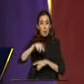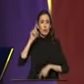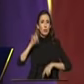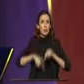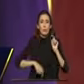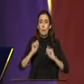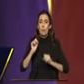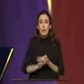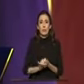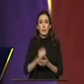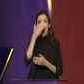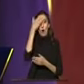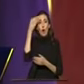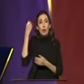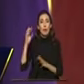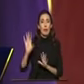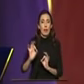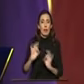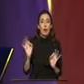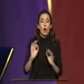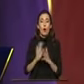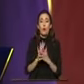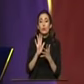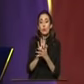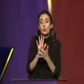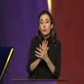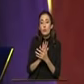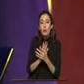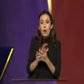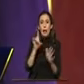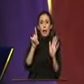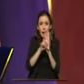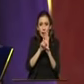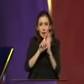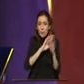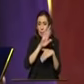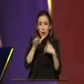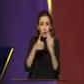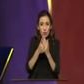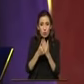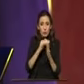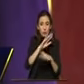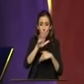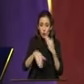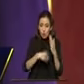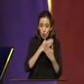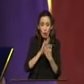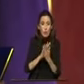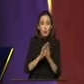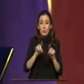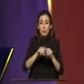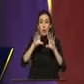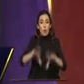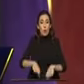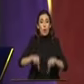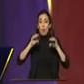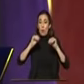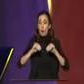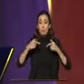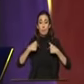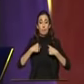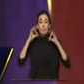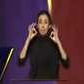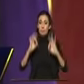hay permisividad para ningún delito. La ley es para todos y quien la incumpla debe asumir la consecuencia de sus